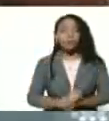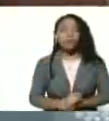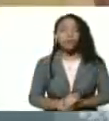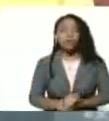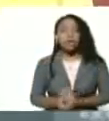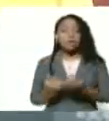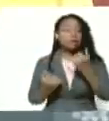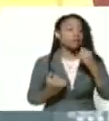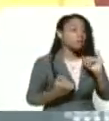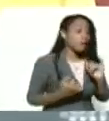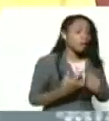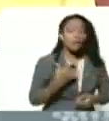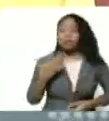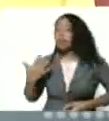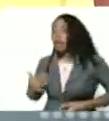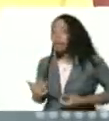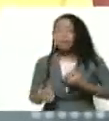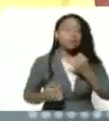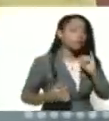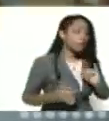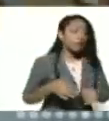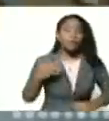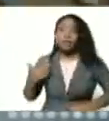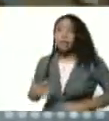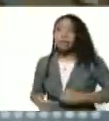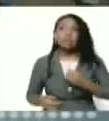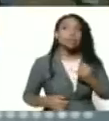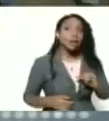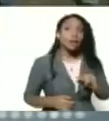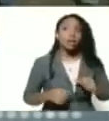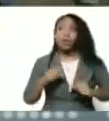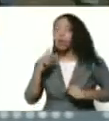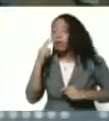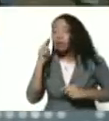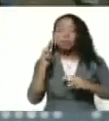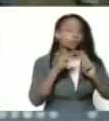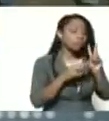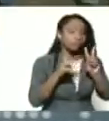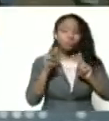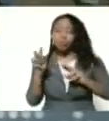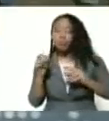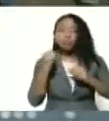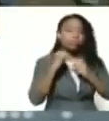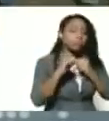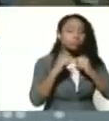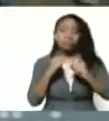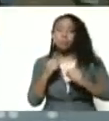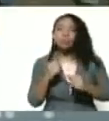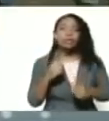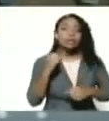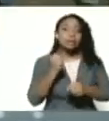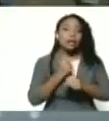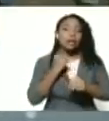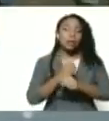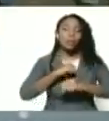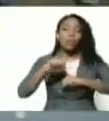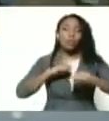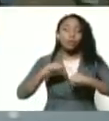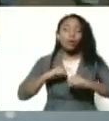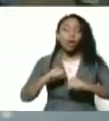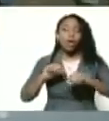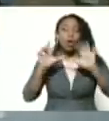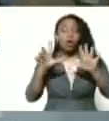Izquierda, derecha, izquierda. Izquierda, derecha, izquierda. 8 años aquí. Y decir 8 años de